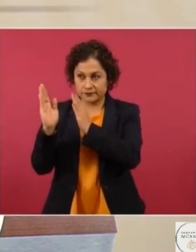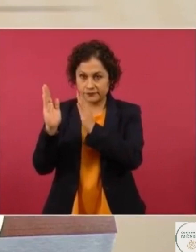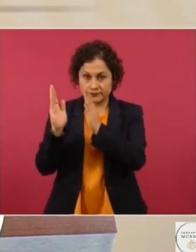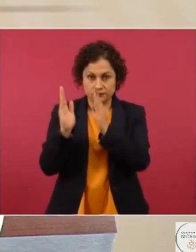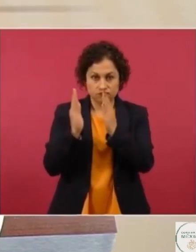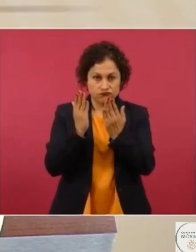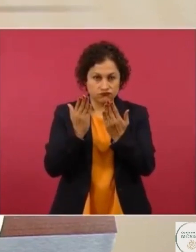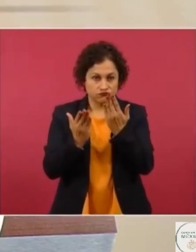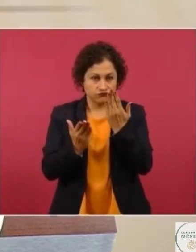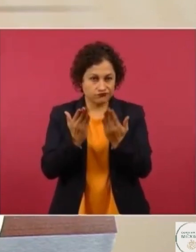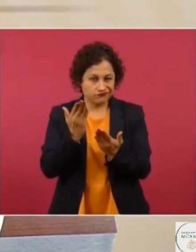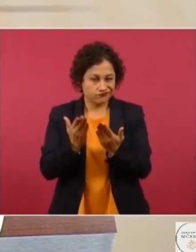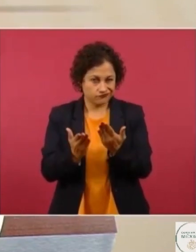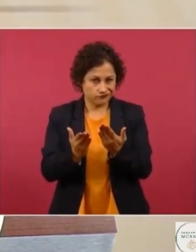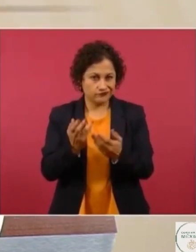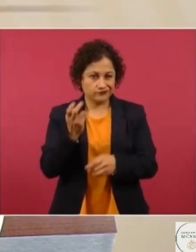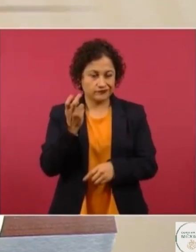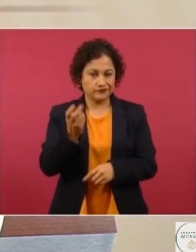0.4.